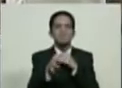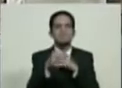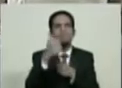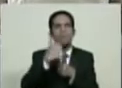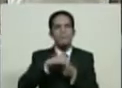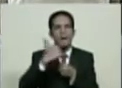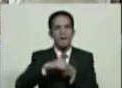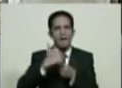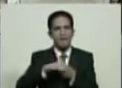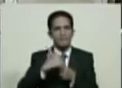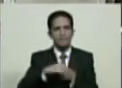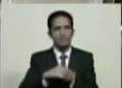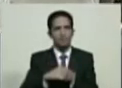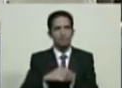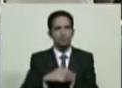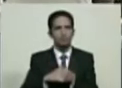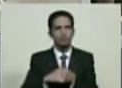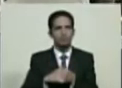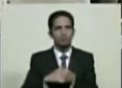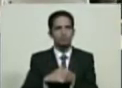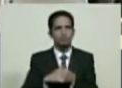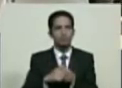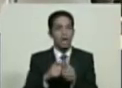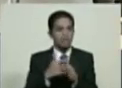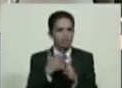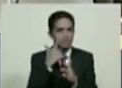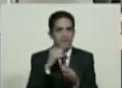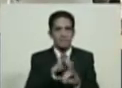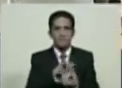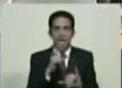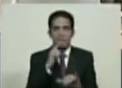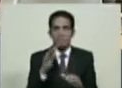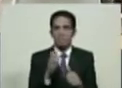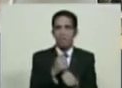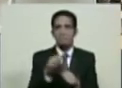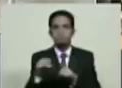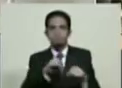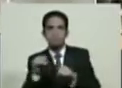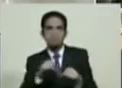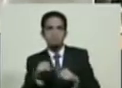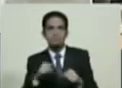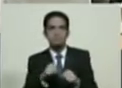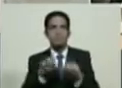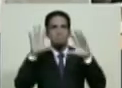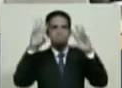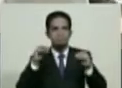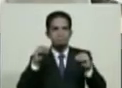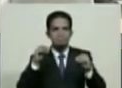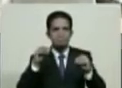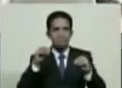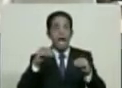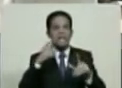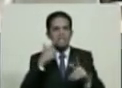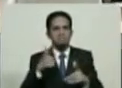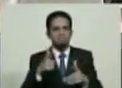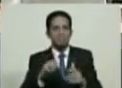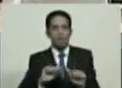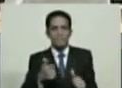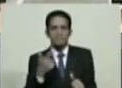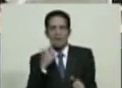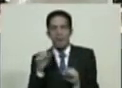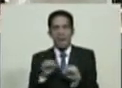que inmediatamente pues se levantaron los 19 circuitos que se cayeron, y también que forma parte de las